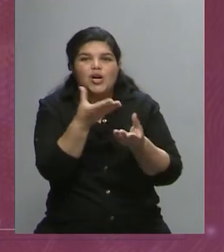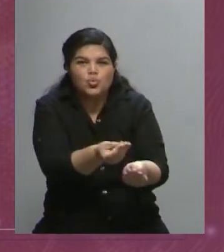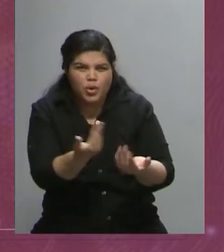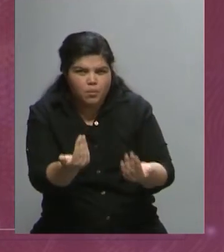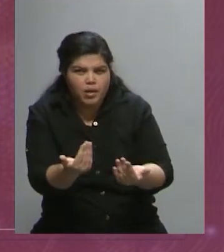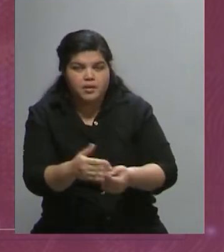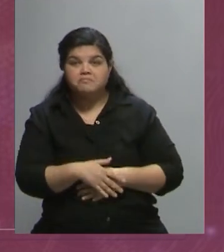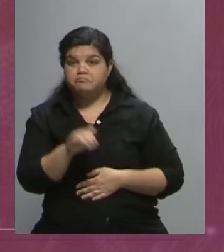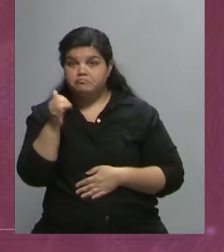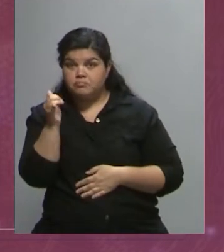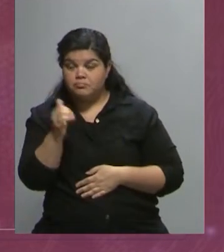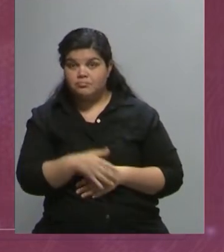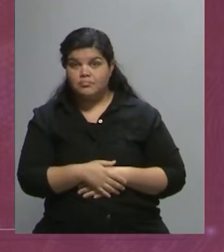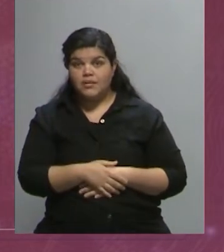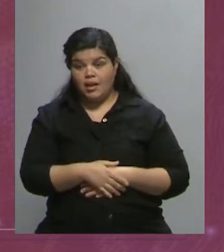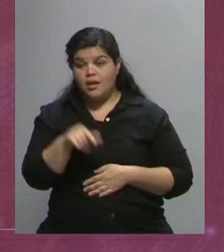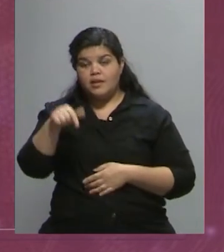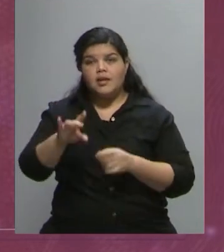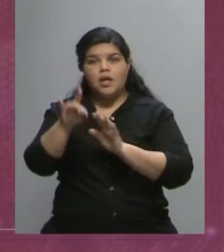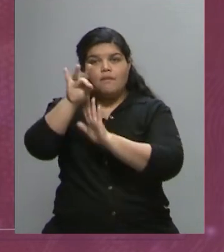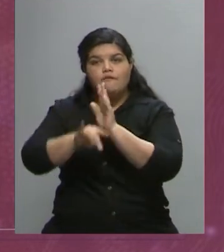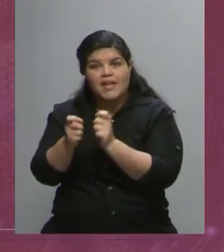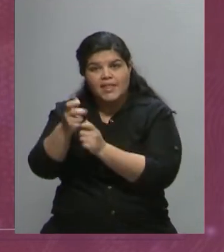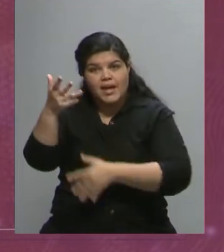gente piensa que el fenómeno Big Data es un fenómeno de